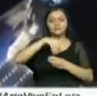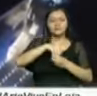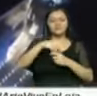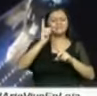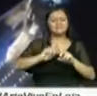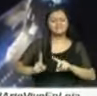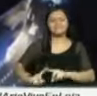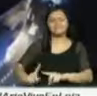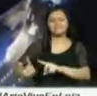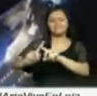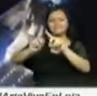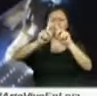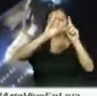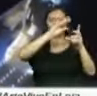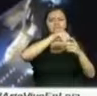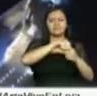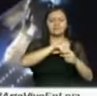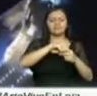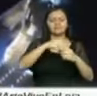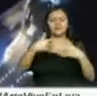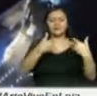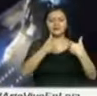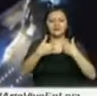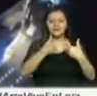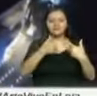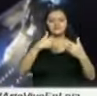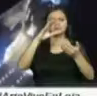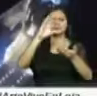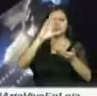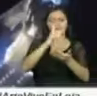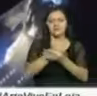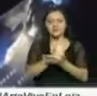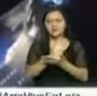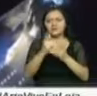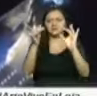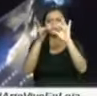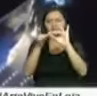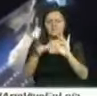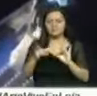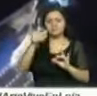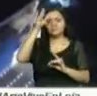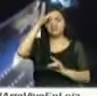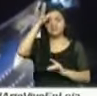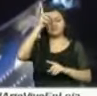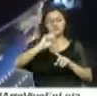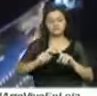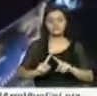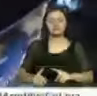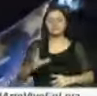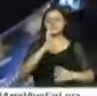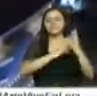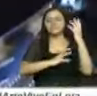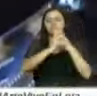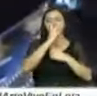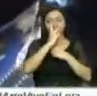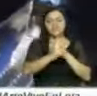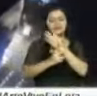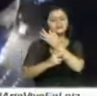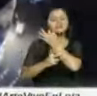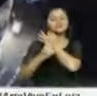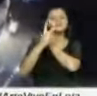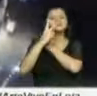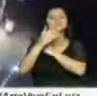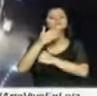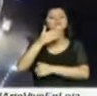una gran cantidad de artistas, de literatos e intelectuales que históricamente han